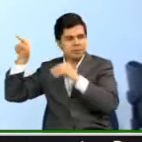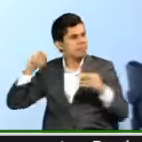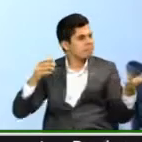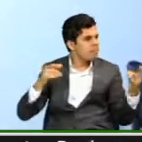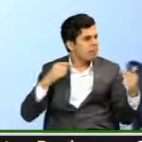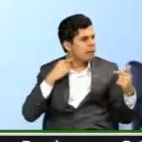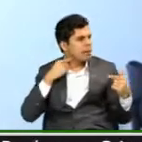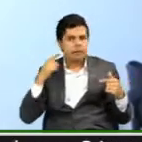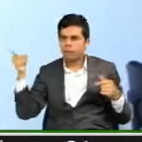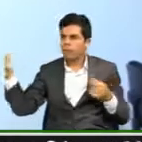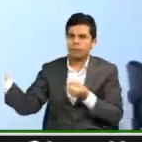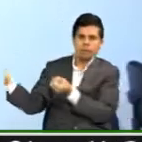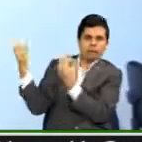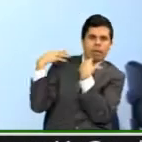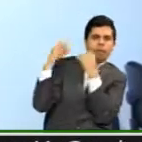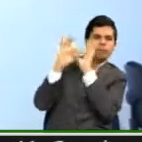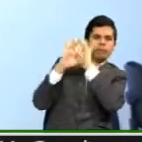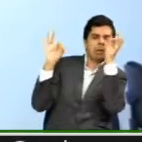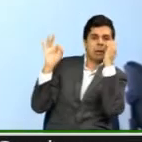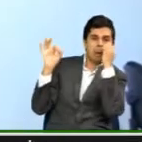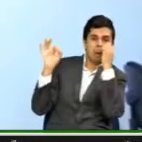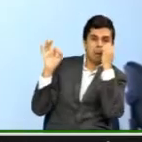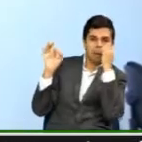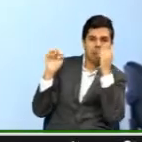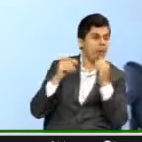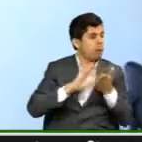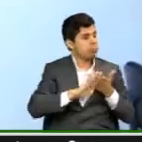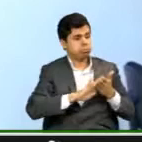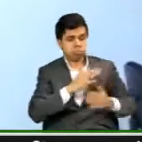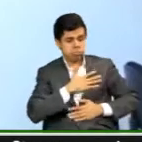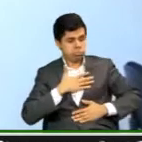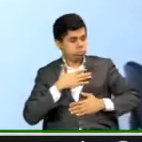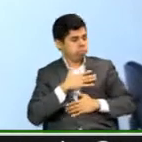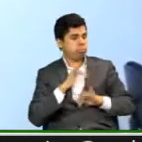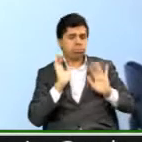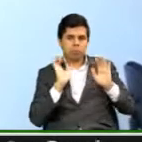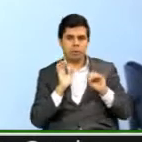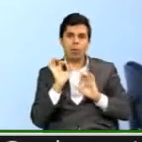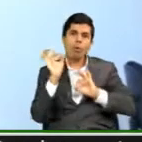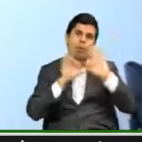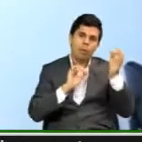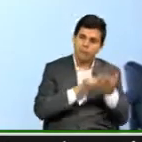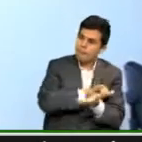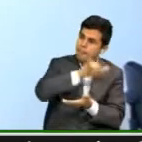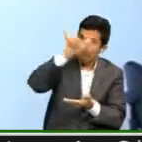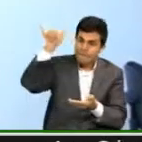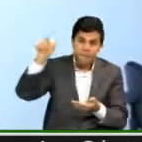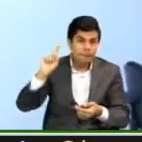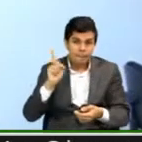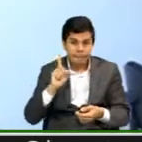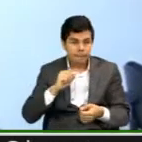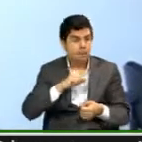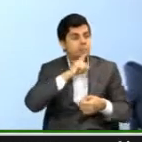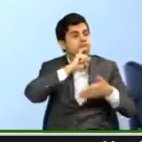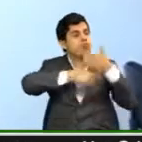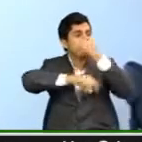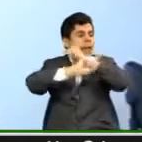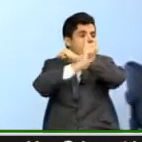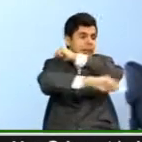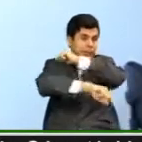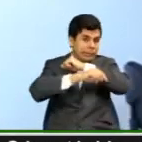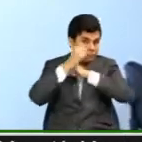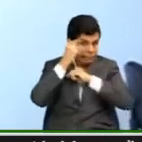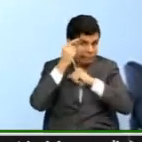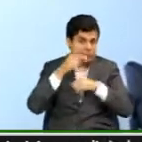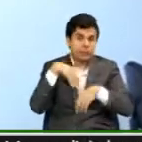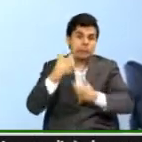pronto no le están devolviendo los dineros, o si no viajan, sí, les pueden dar penalidades, que son